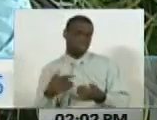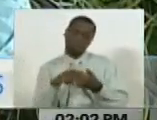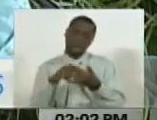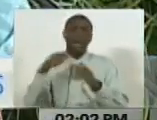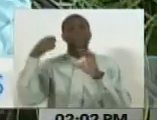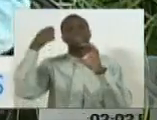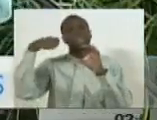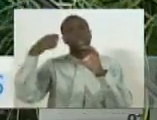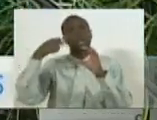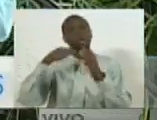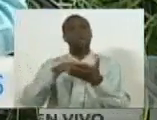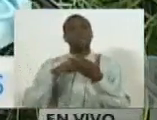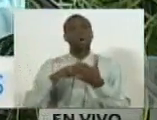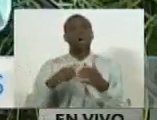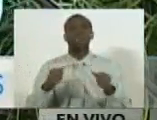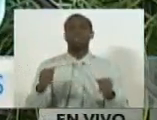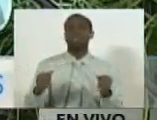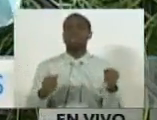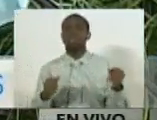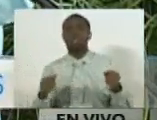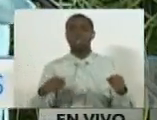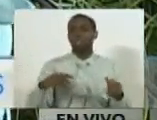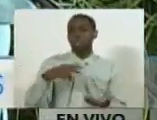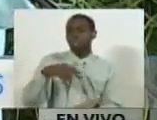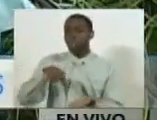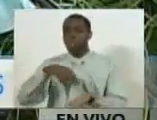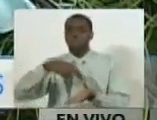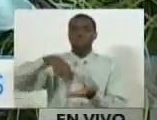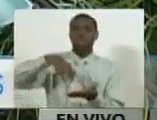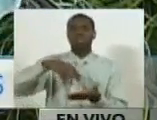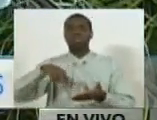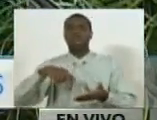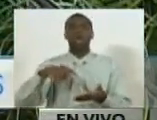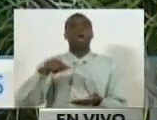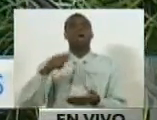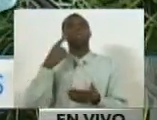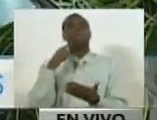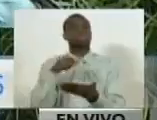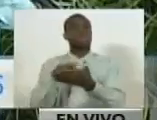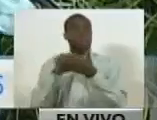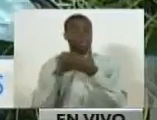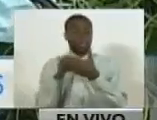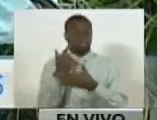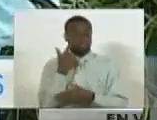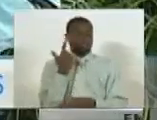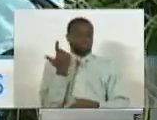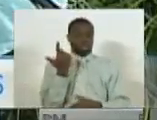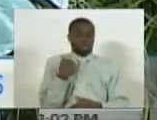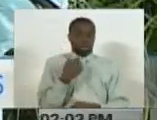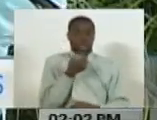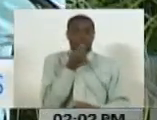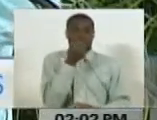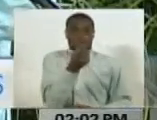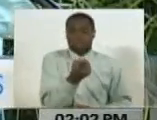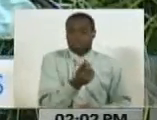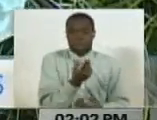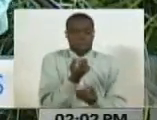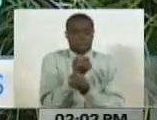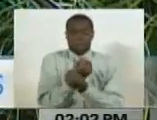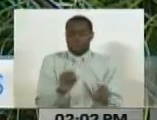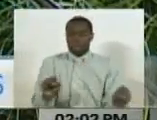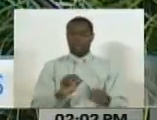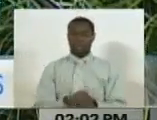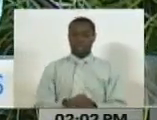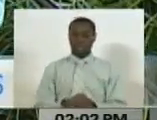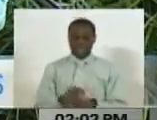videos con música que a la gente le gusta. Y ahí muestran cosas que no puedo ni comentar aquí. ¿Puede un